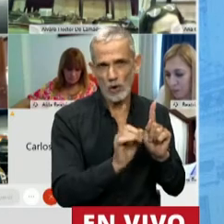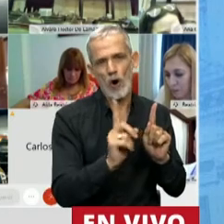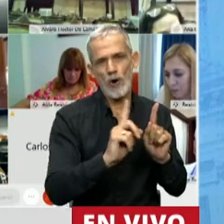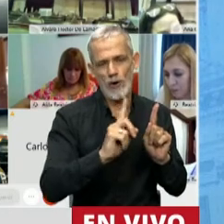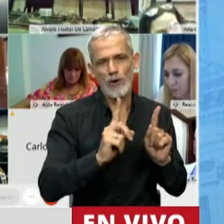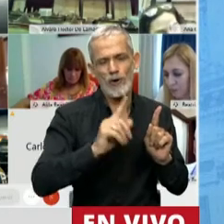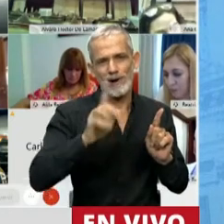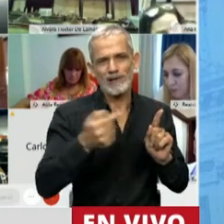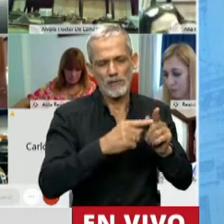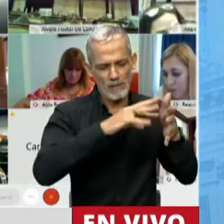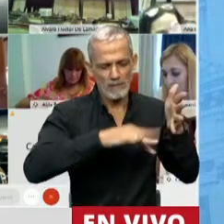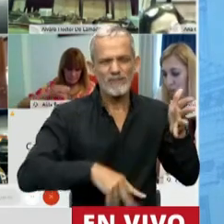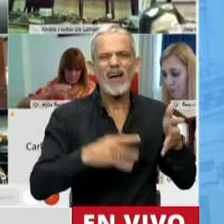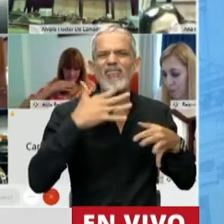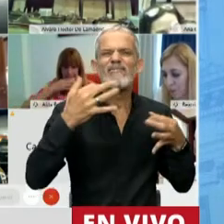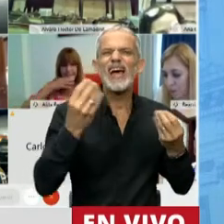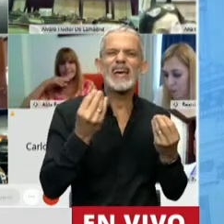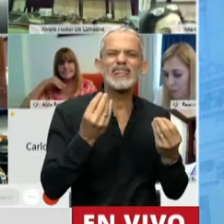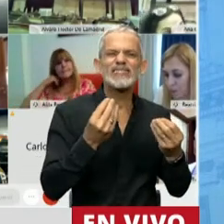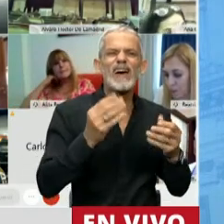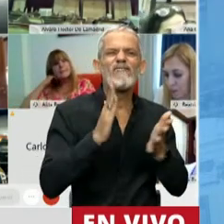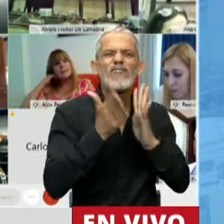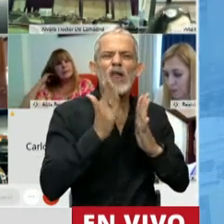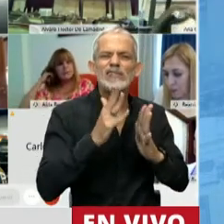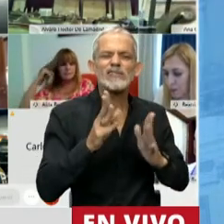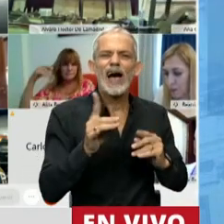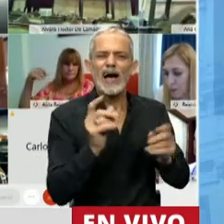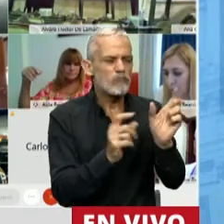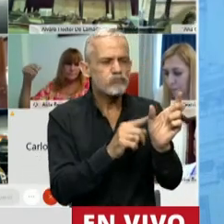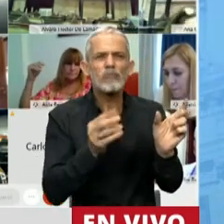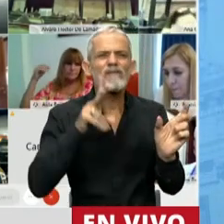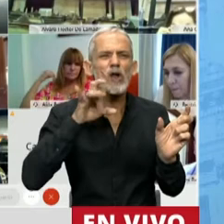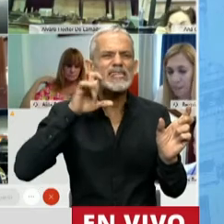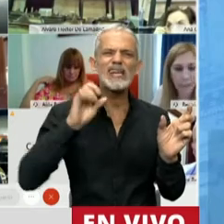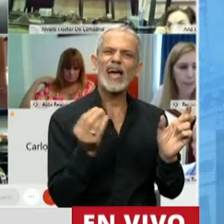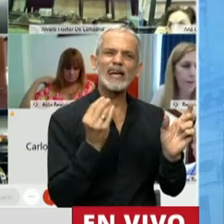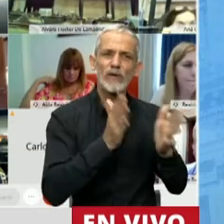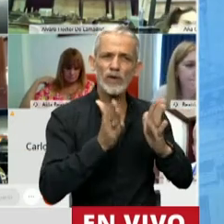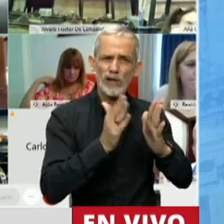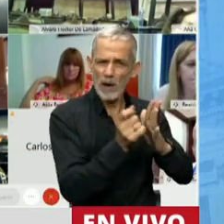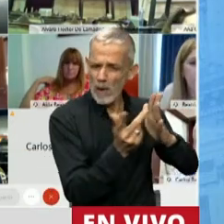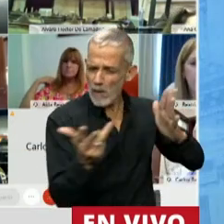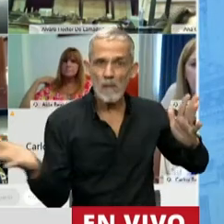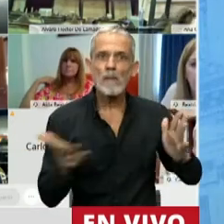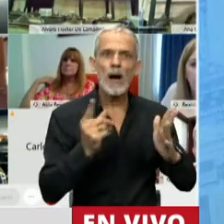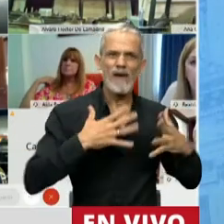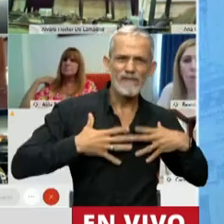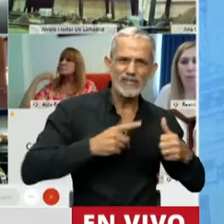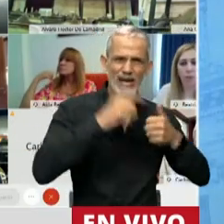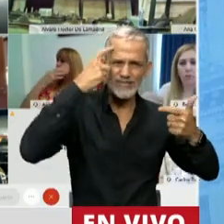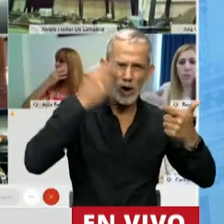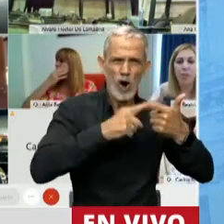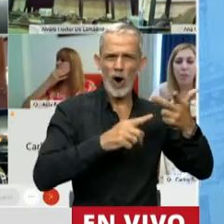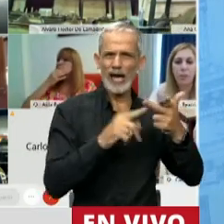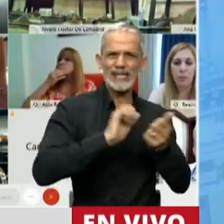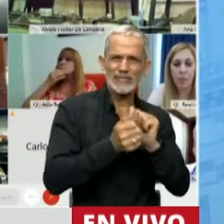que obviamente define qué entiende por violencia y su criterio es un criterio amplio, habla de violencia física,